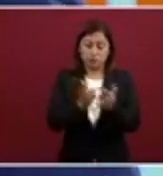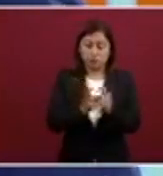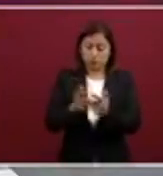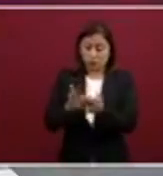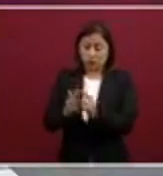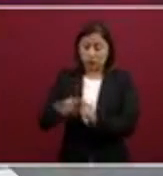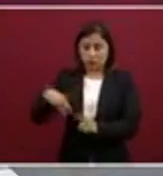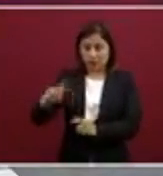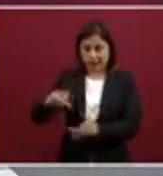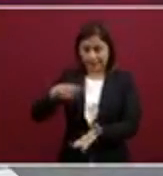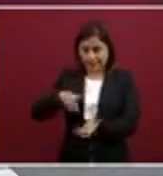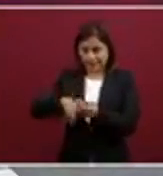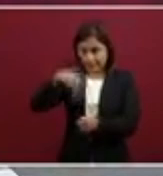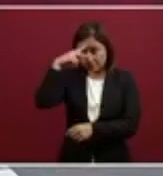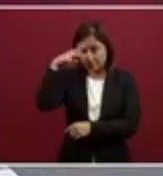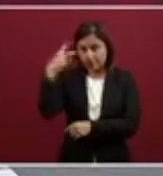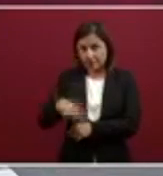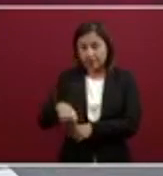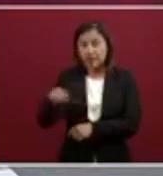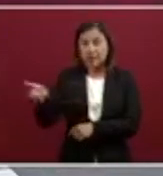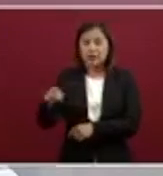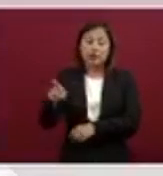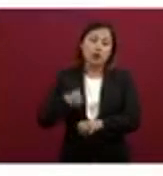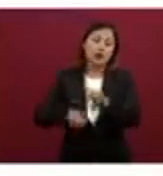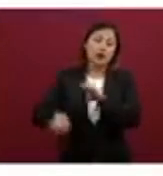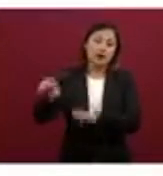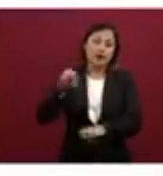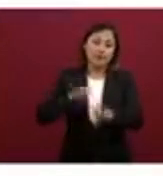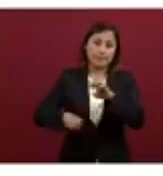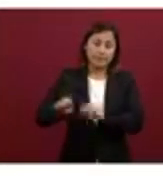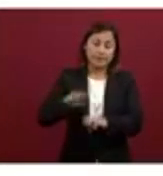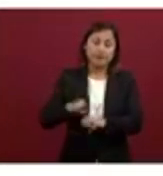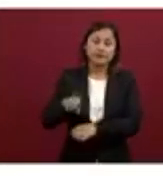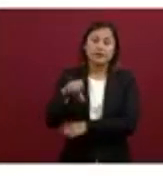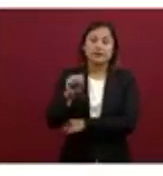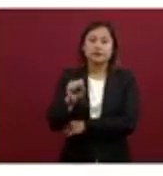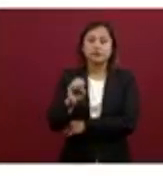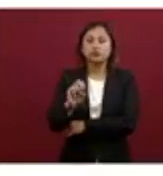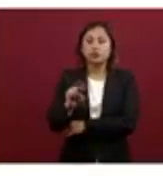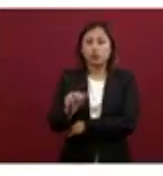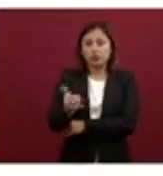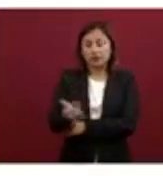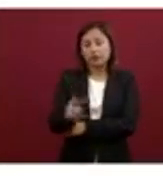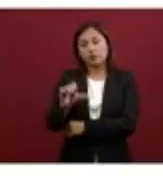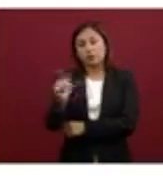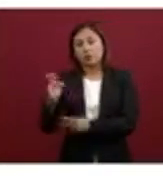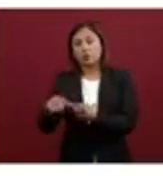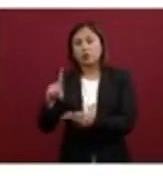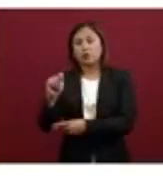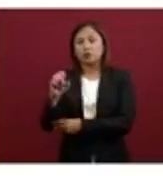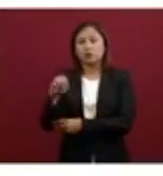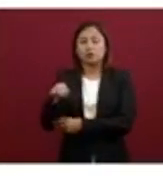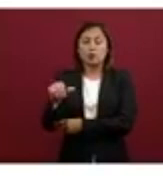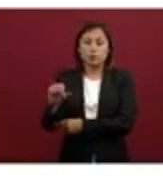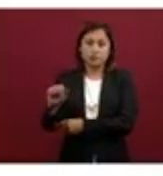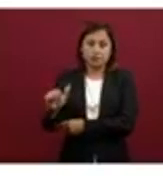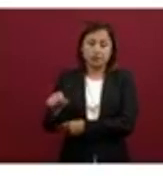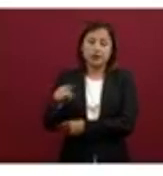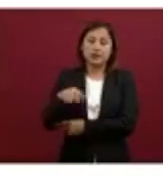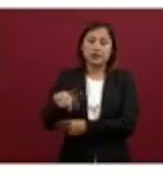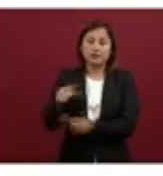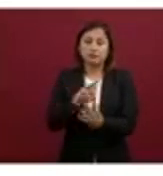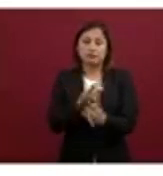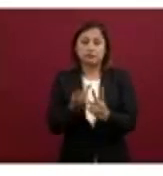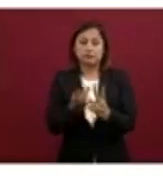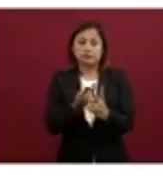país, gaseros, Grupo Sony y Grupo Tomsa, bajaron en esta semana sus